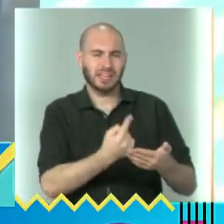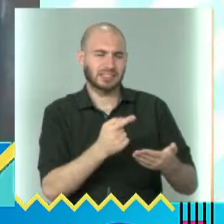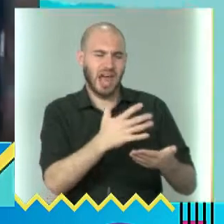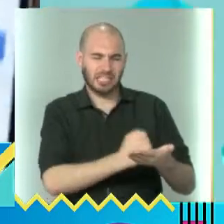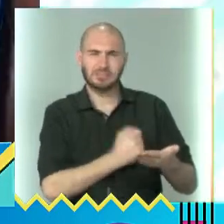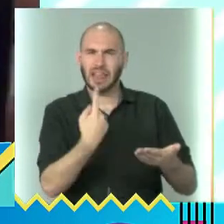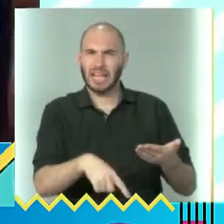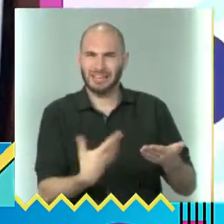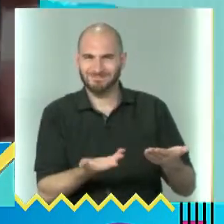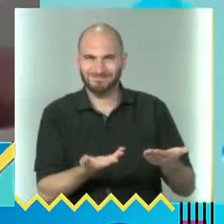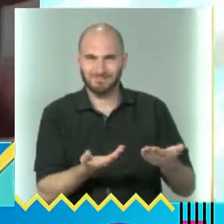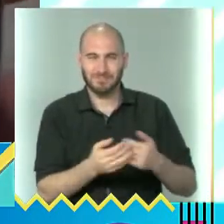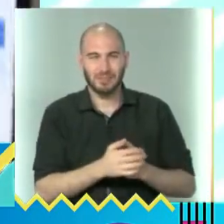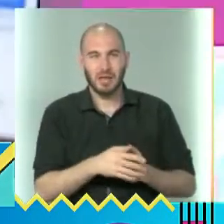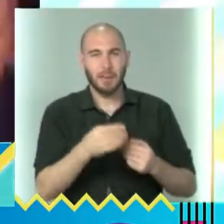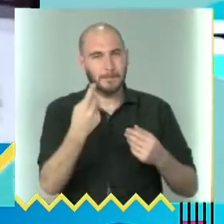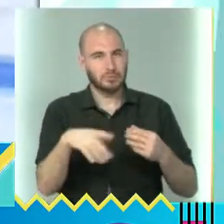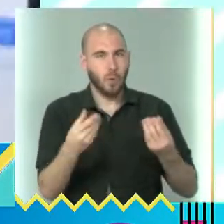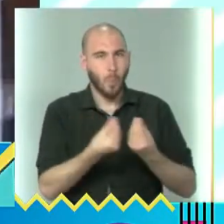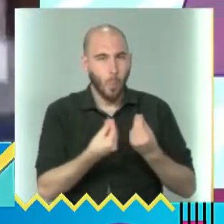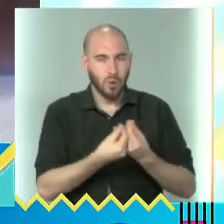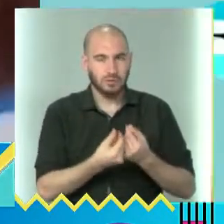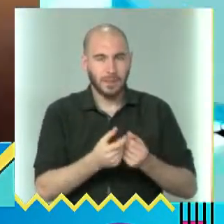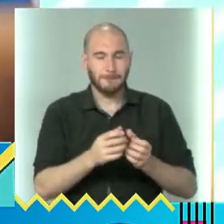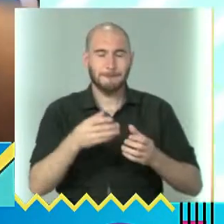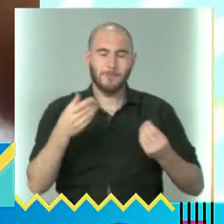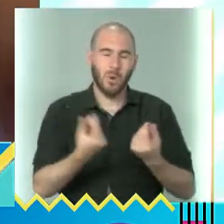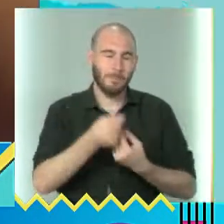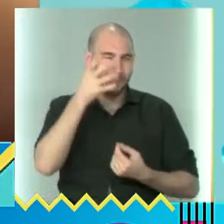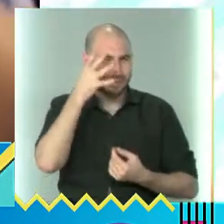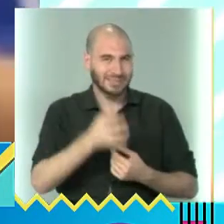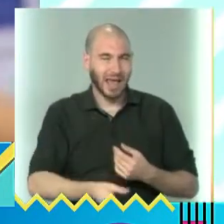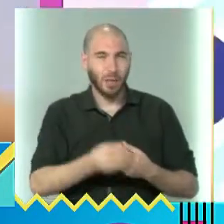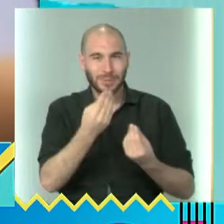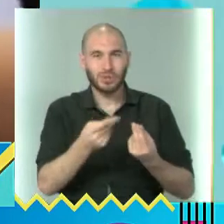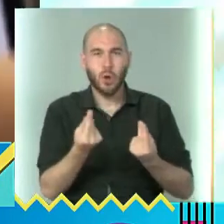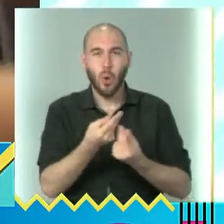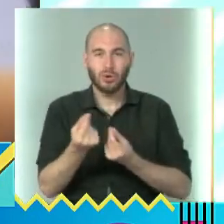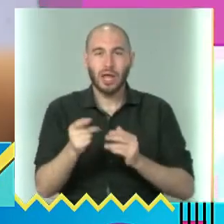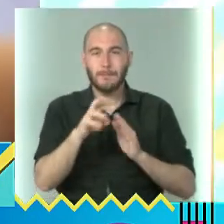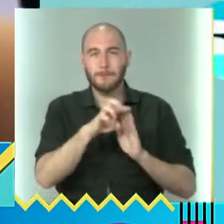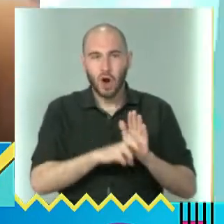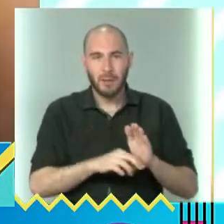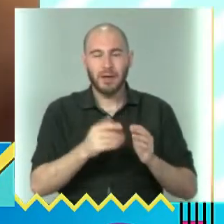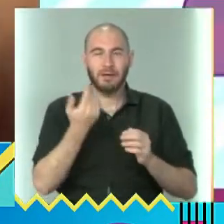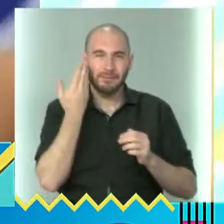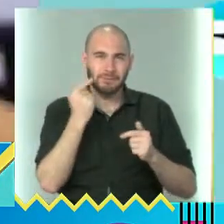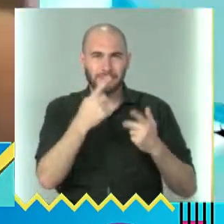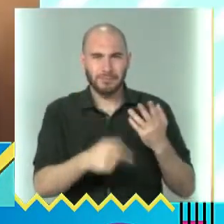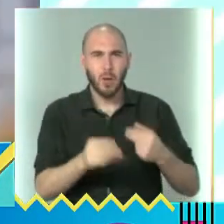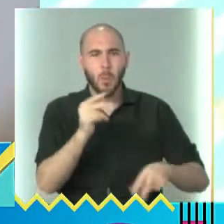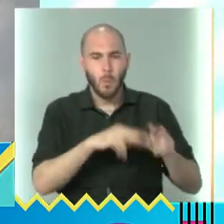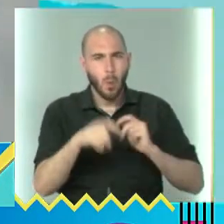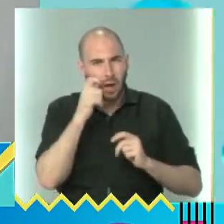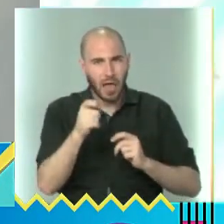sí. Yo creo que la gran mayoría, la gigantesca mayoría de la gente que usa aplicaciones, redes, buscadores,